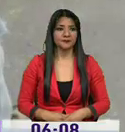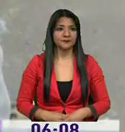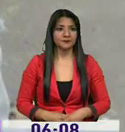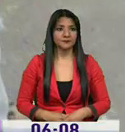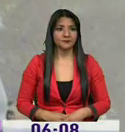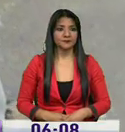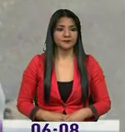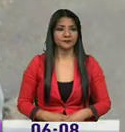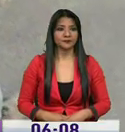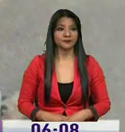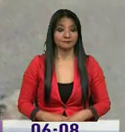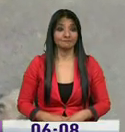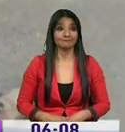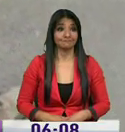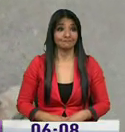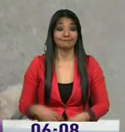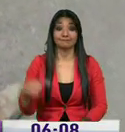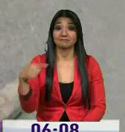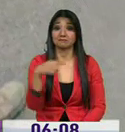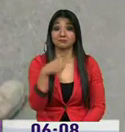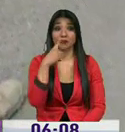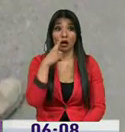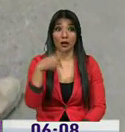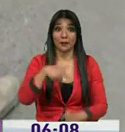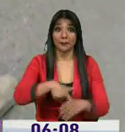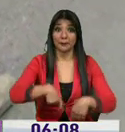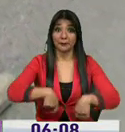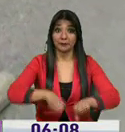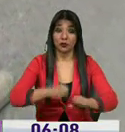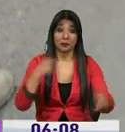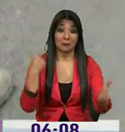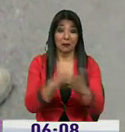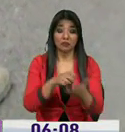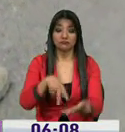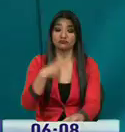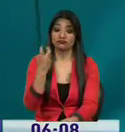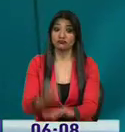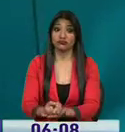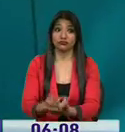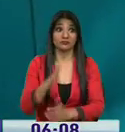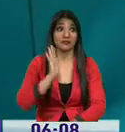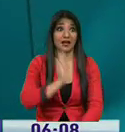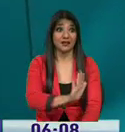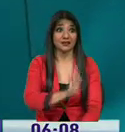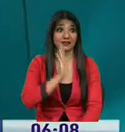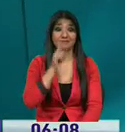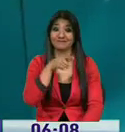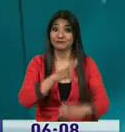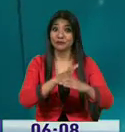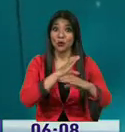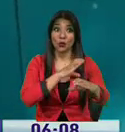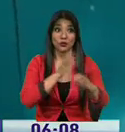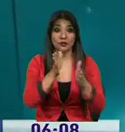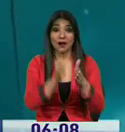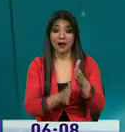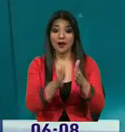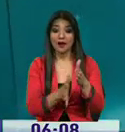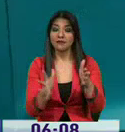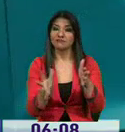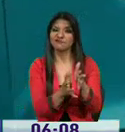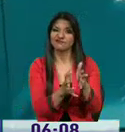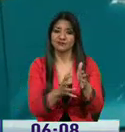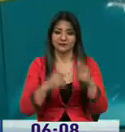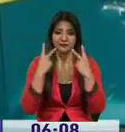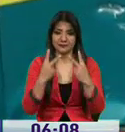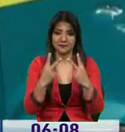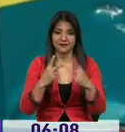En estas condiciones quedó el ocupante de la motocicleta. Y así quedó la estructura del bus luego